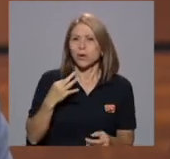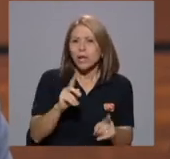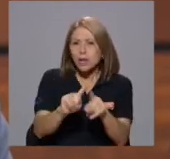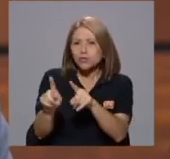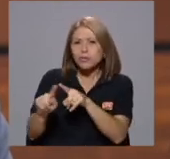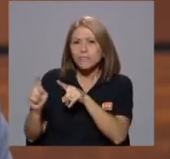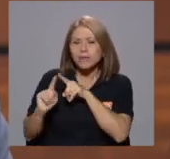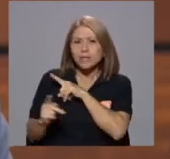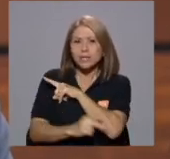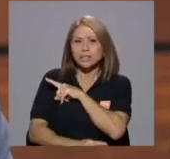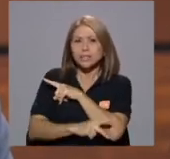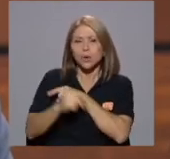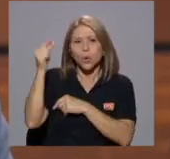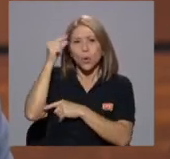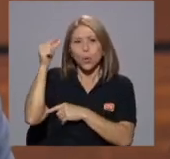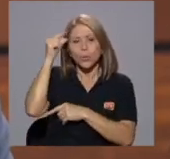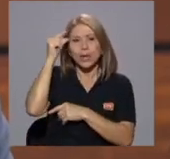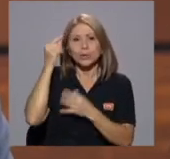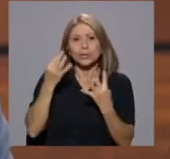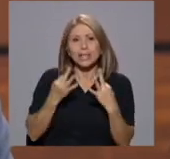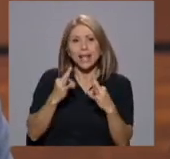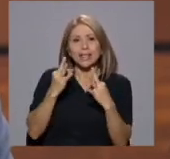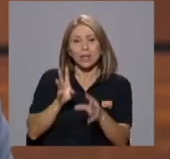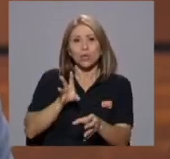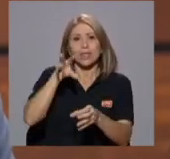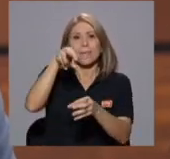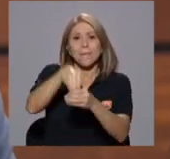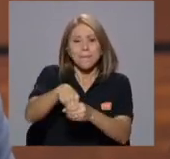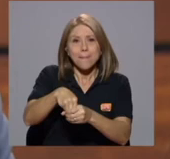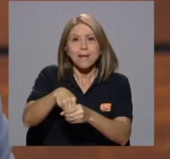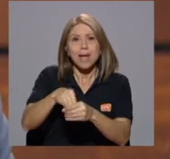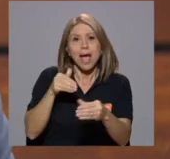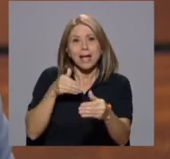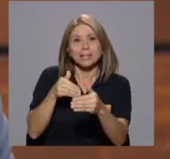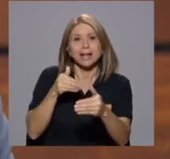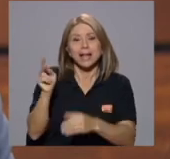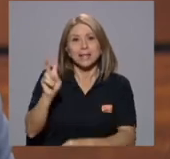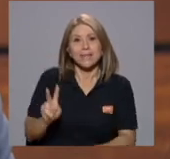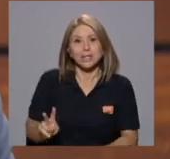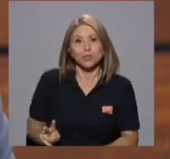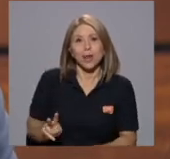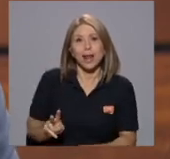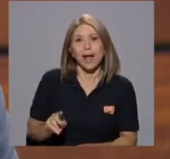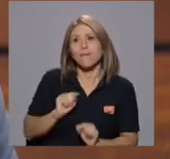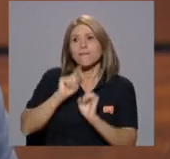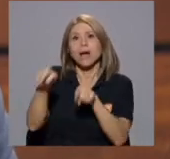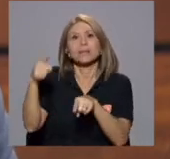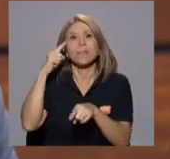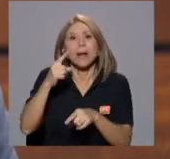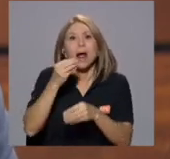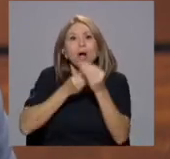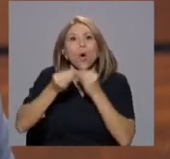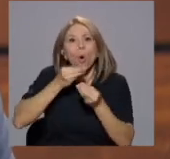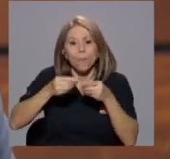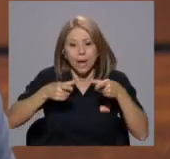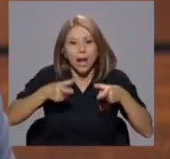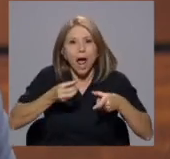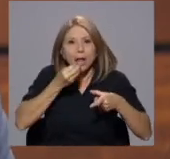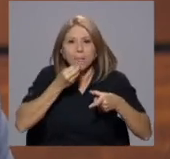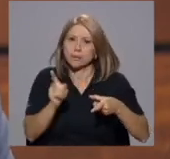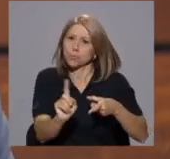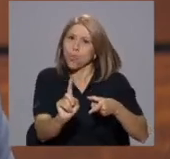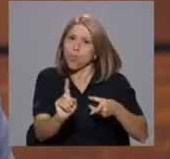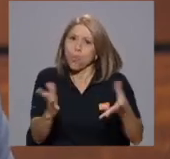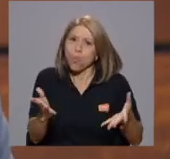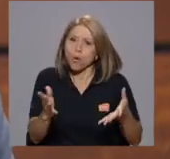estén tratando de intervenir o acercarse a Venezuela estén por sus arepas, definitivamente. Están por un interés primordial